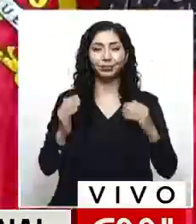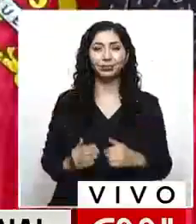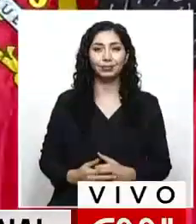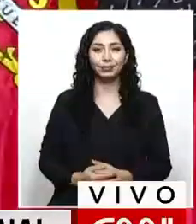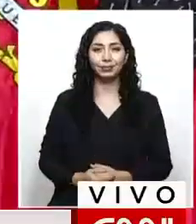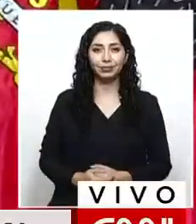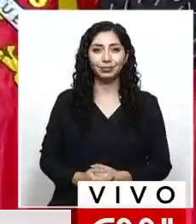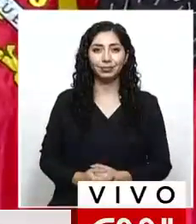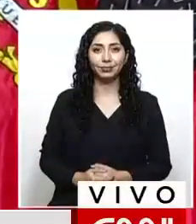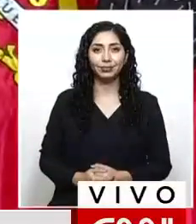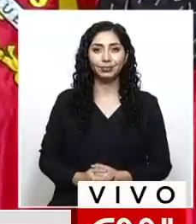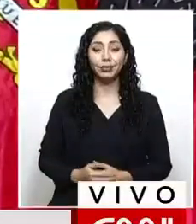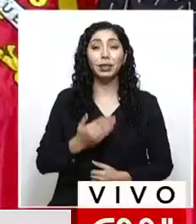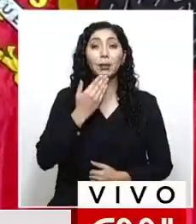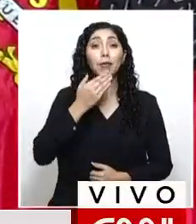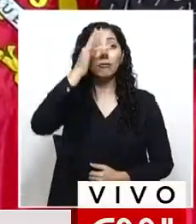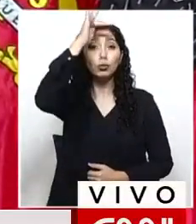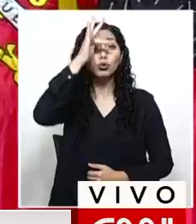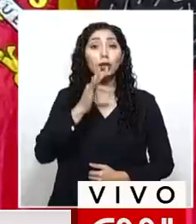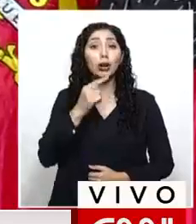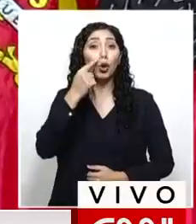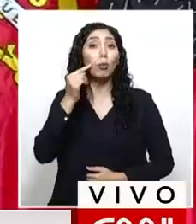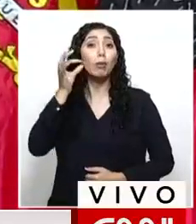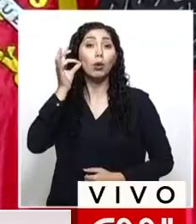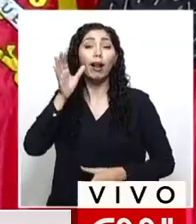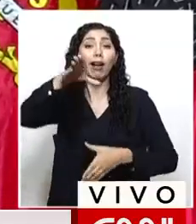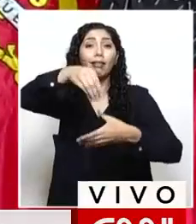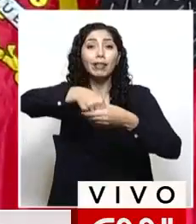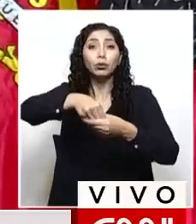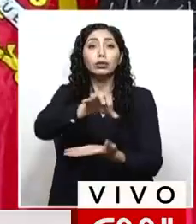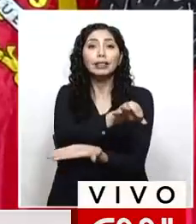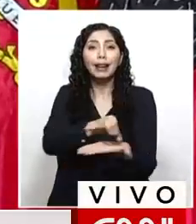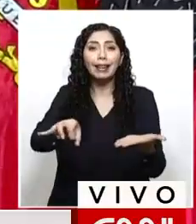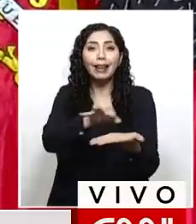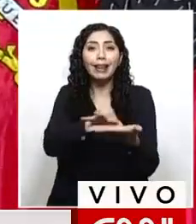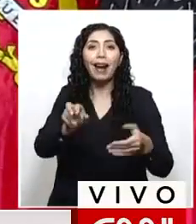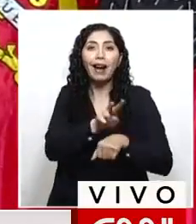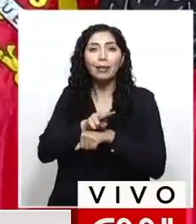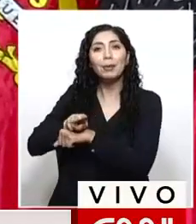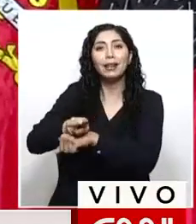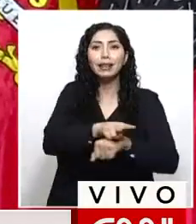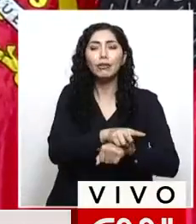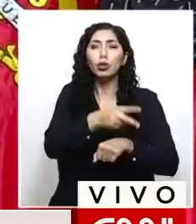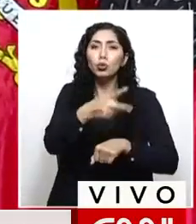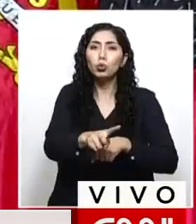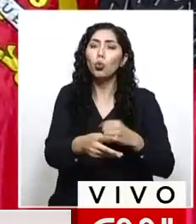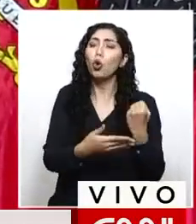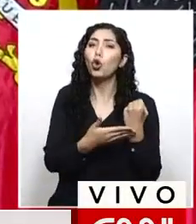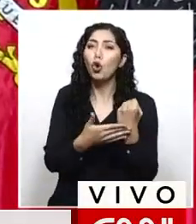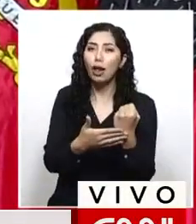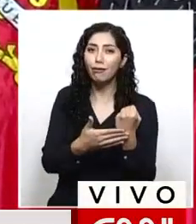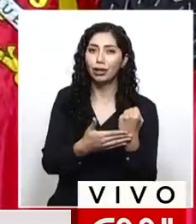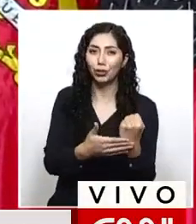A las funcionarias y funcionarios de la Secretaría Administrativa por su entrega y colaboración.